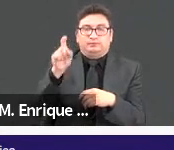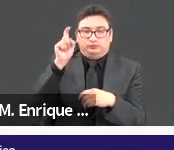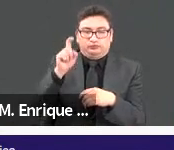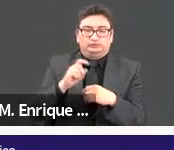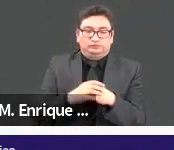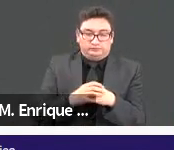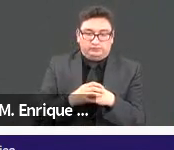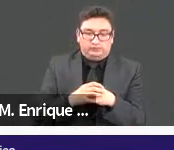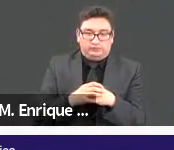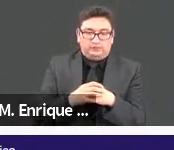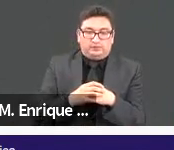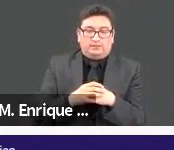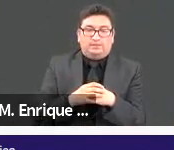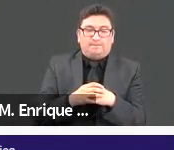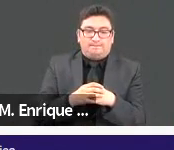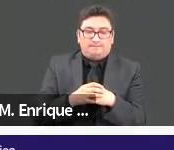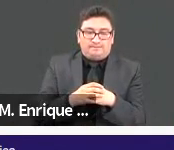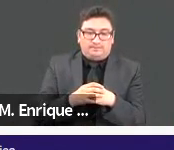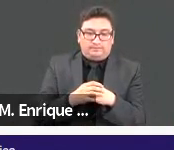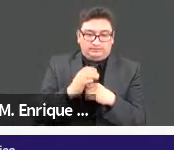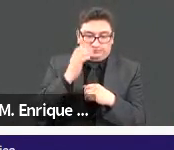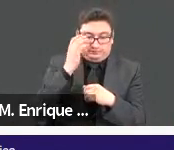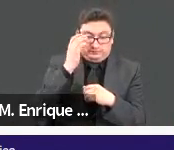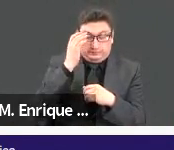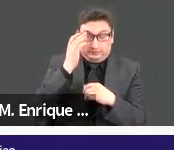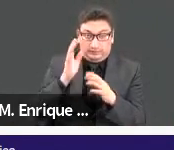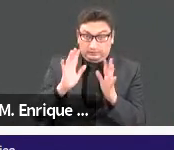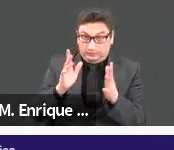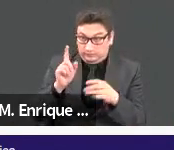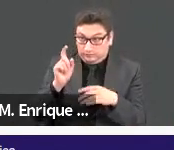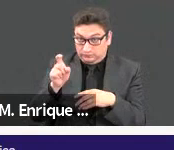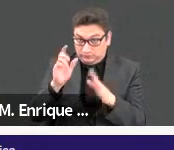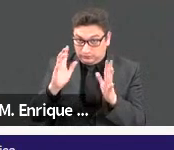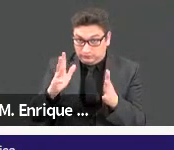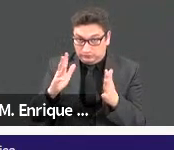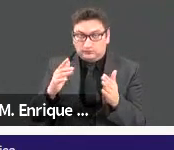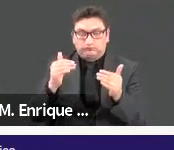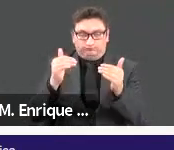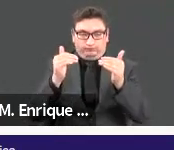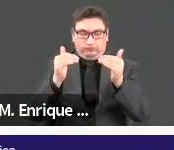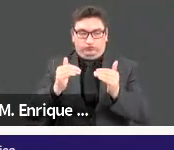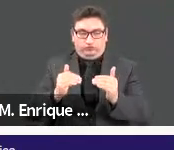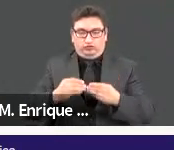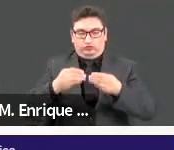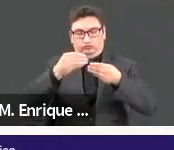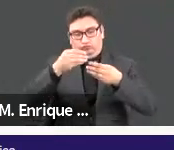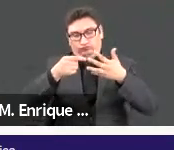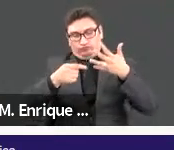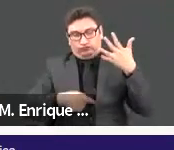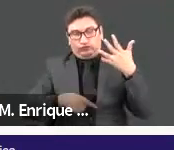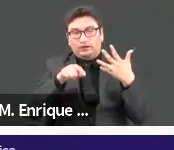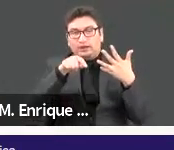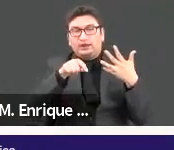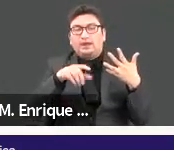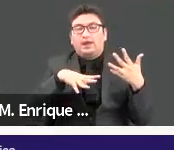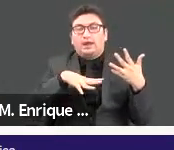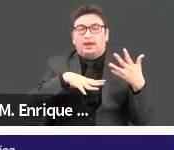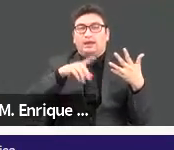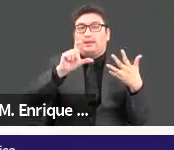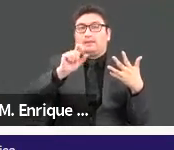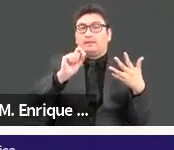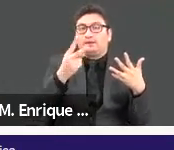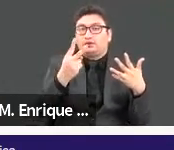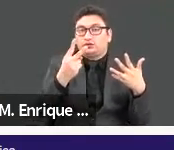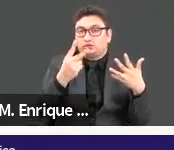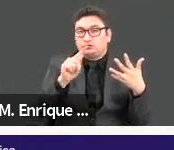en ejecutar consulta. Dicho lo anterior, ya tenemos un resultado de 22 tesis. Ahora,